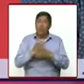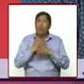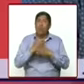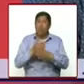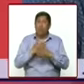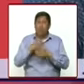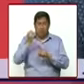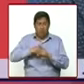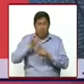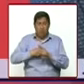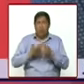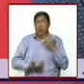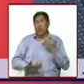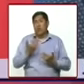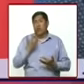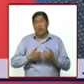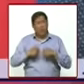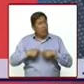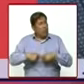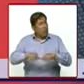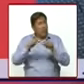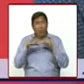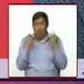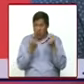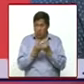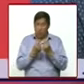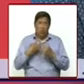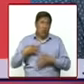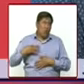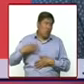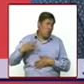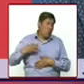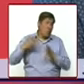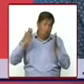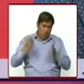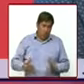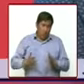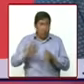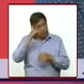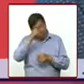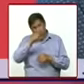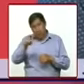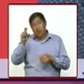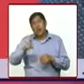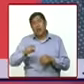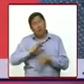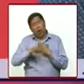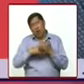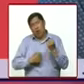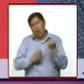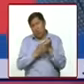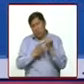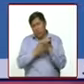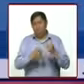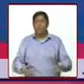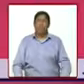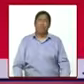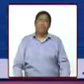contra los incendios. Se van a seguir movilizando grupos de bomberos voluntarios, de manera que ellos necesitan también todo nuestro apoyo.